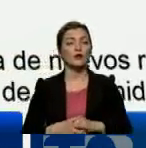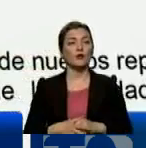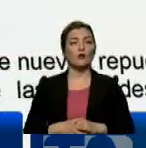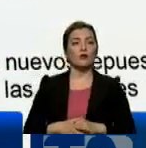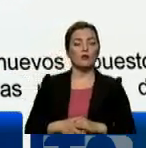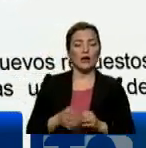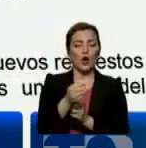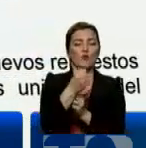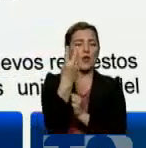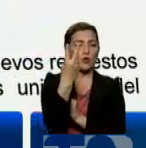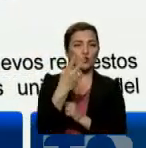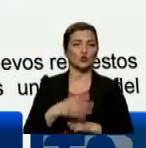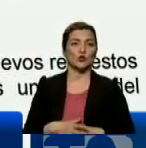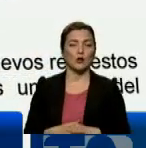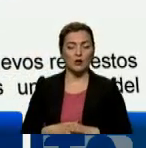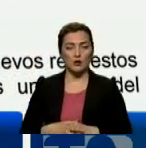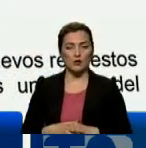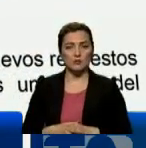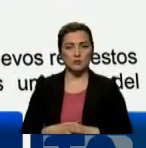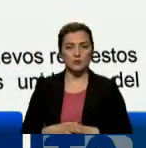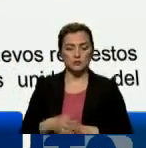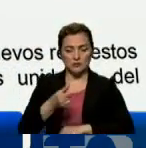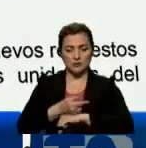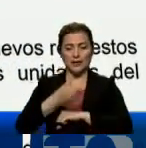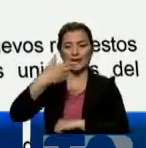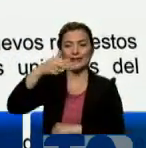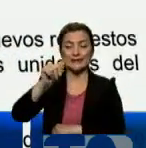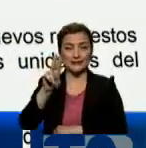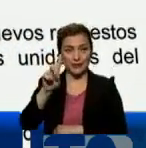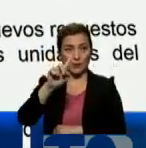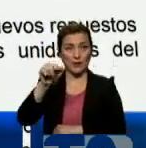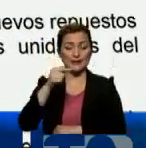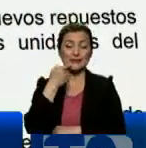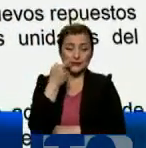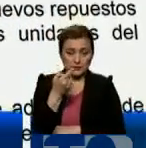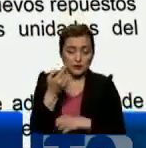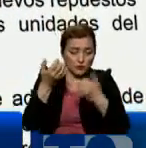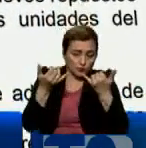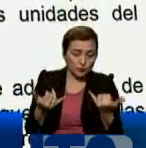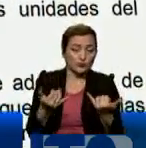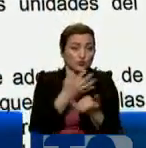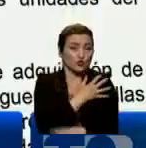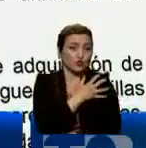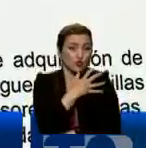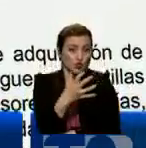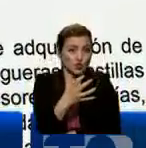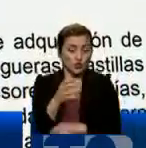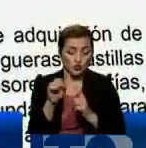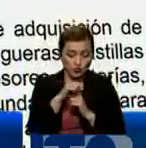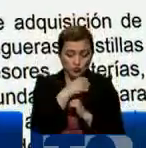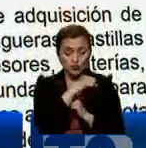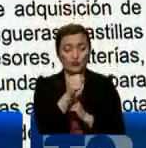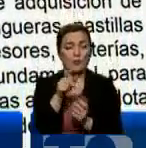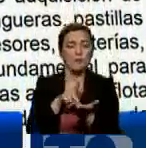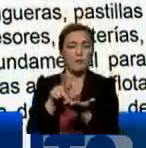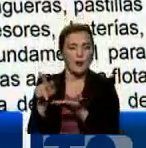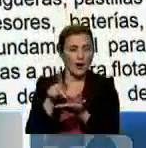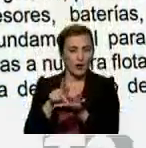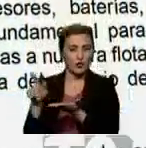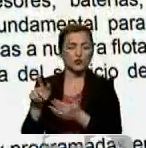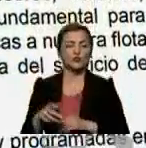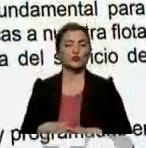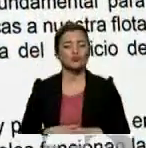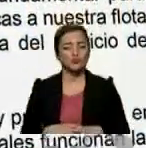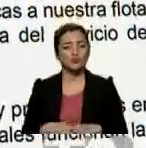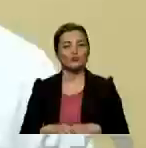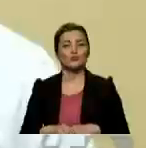trolebús y de la ecovía. Además, el gerente Darío Chávez aseguró que desde hoy se fortalecerá el sistema de recaudo.